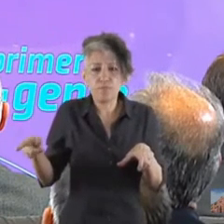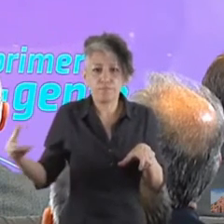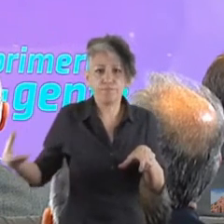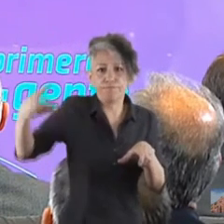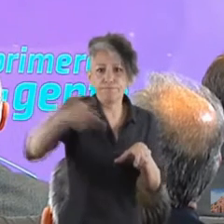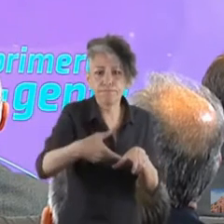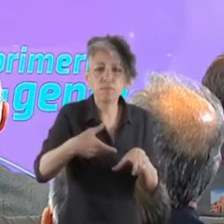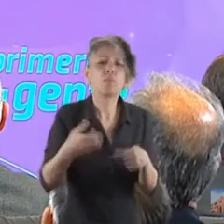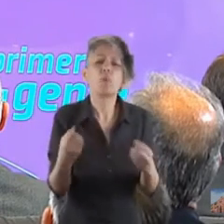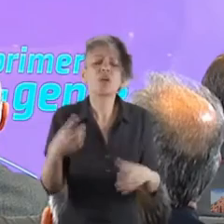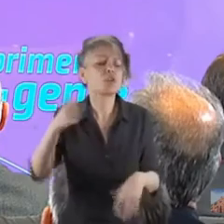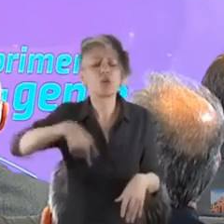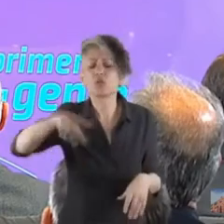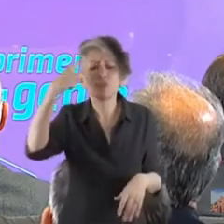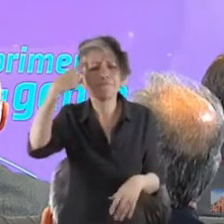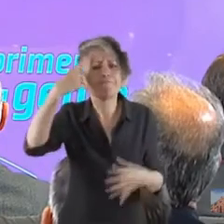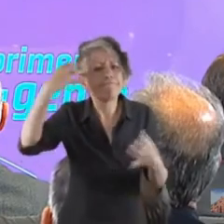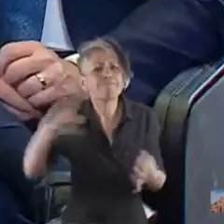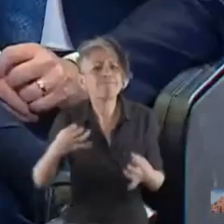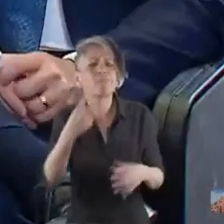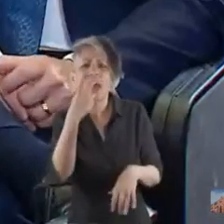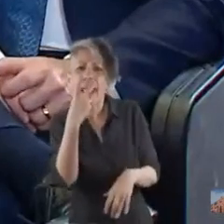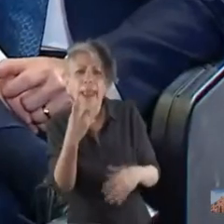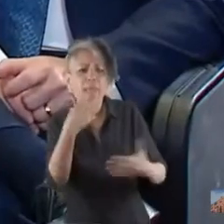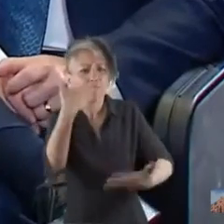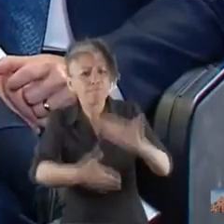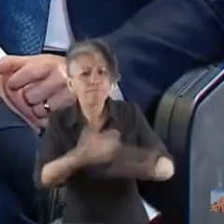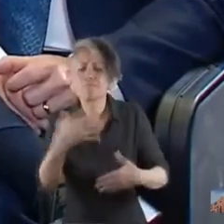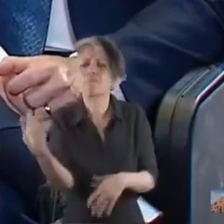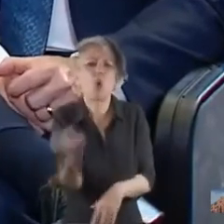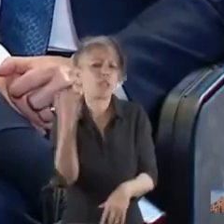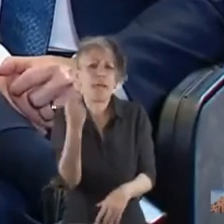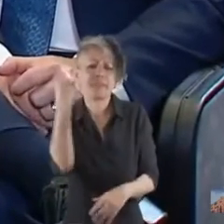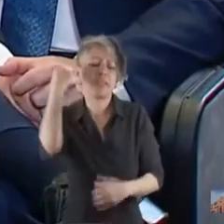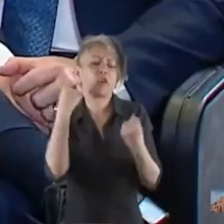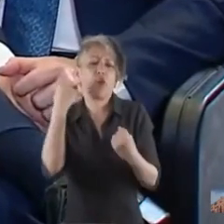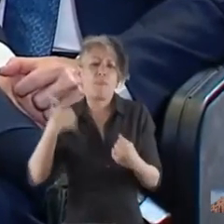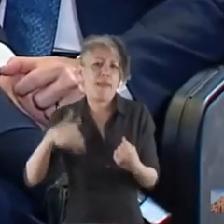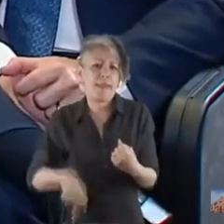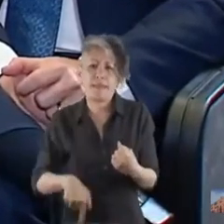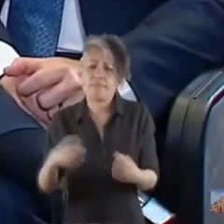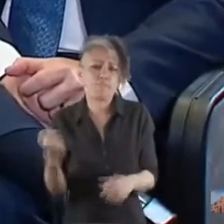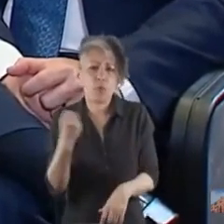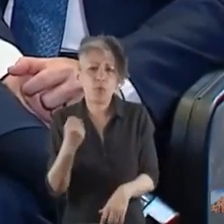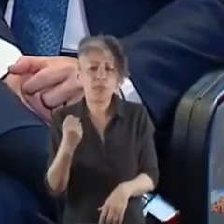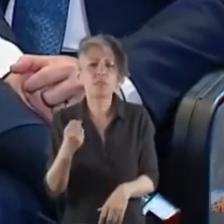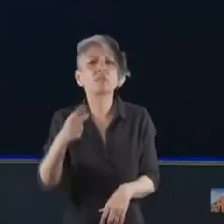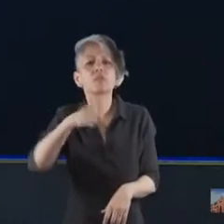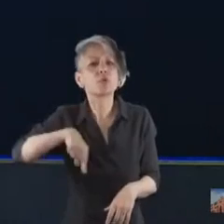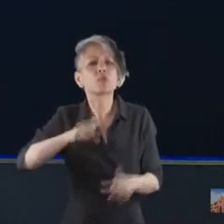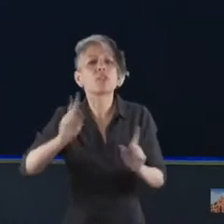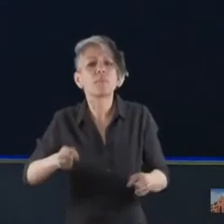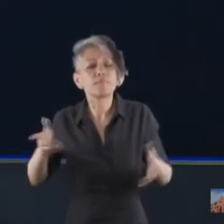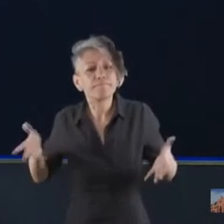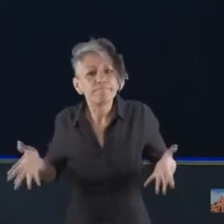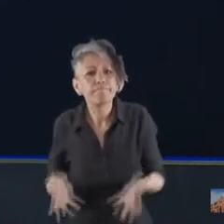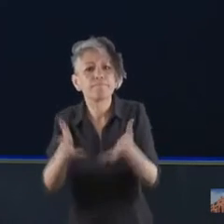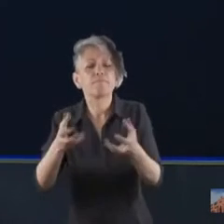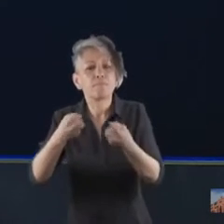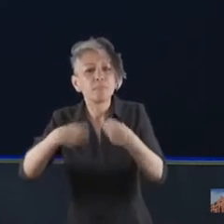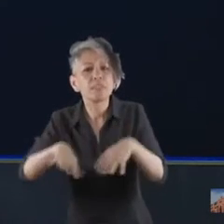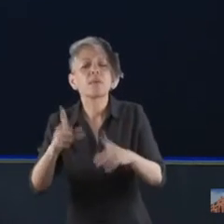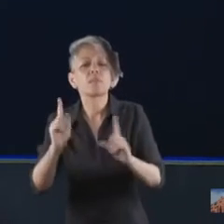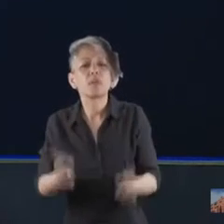energética es una parte importante del futuro de la economía argentina ponemos en marcha además un programa para fomentar